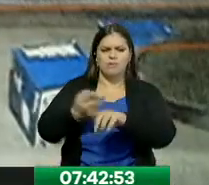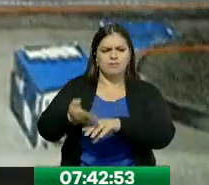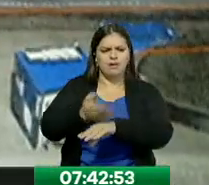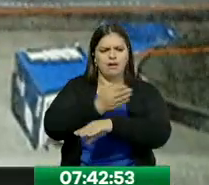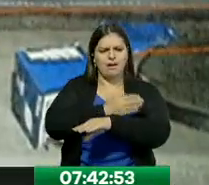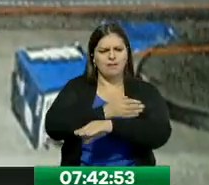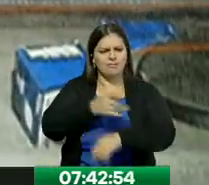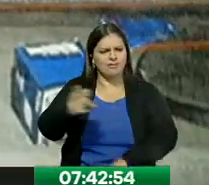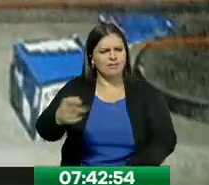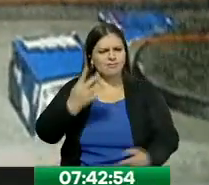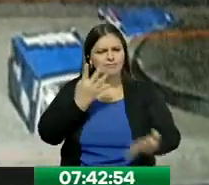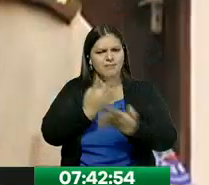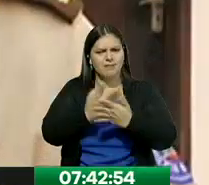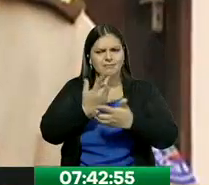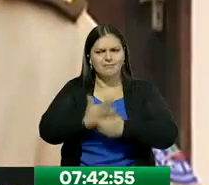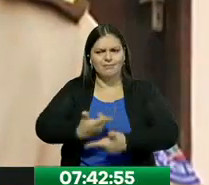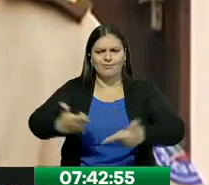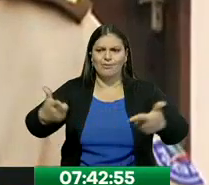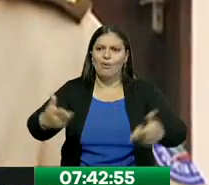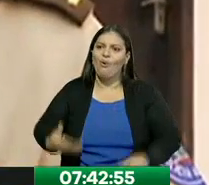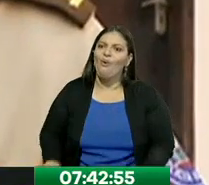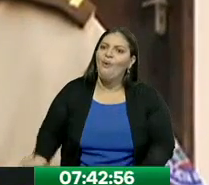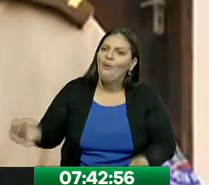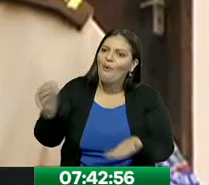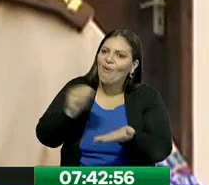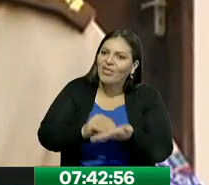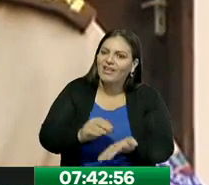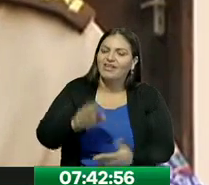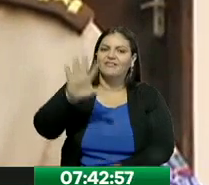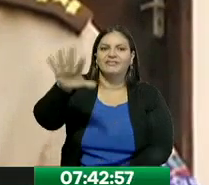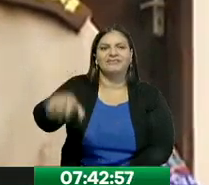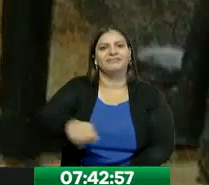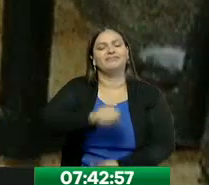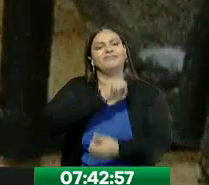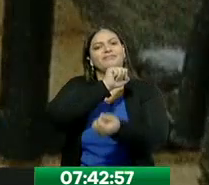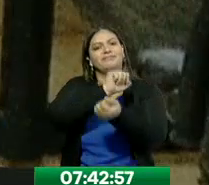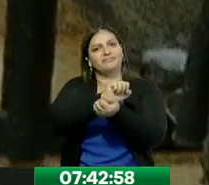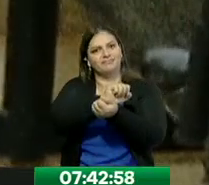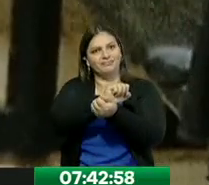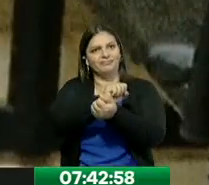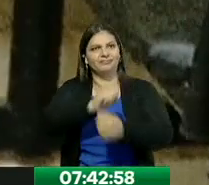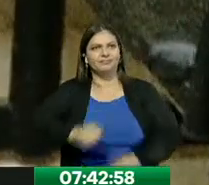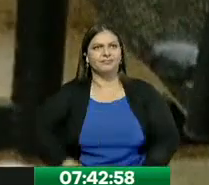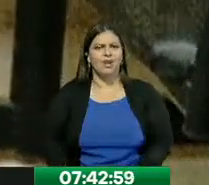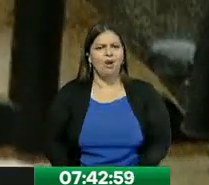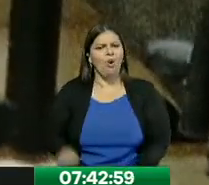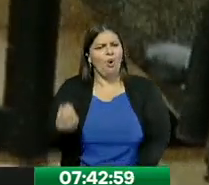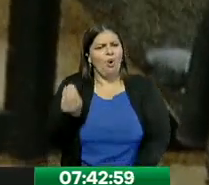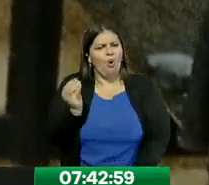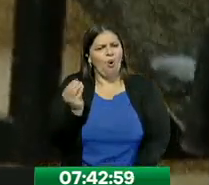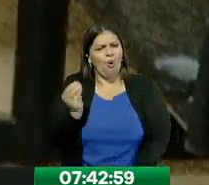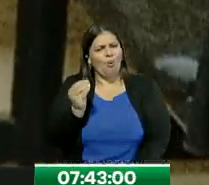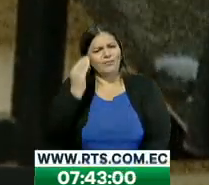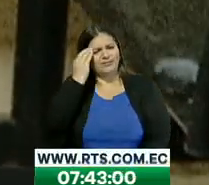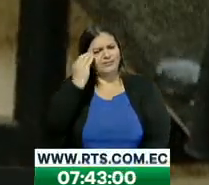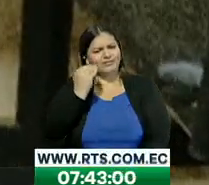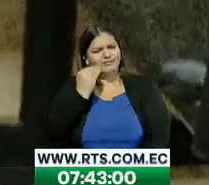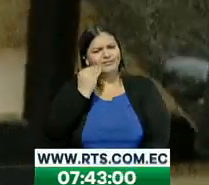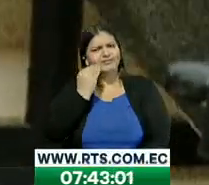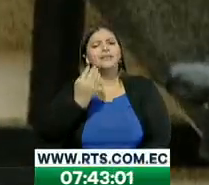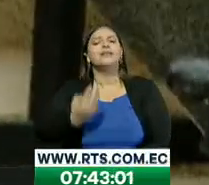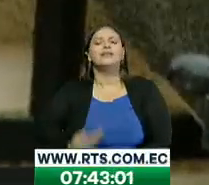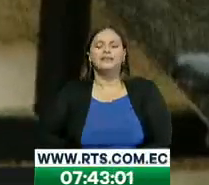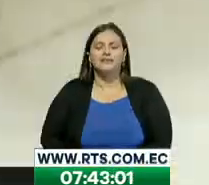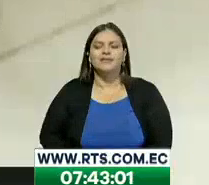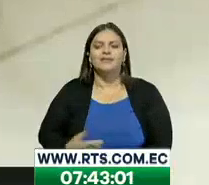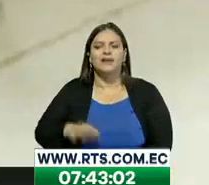ya de su detención y bueno, pues vuelve a delinquir. El menor fue aislado en el centro de adolescentes